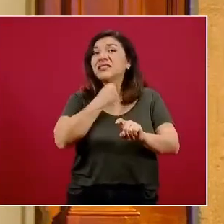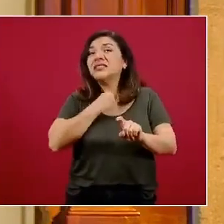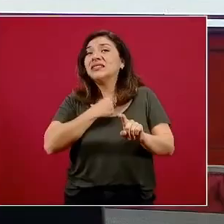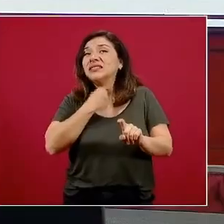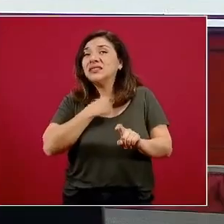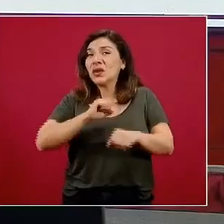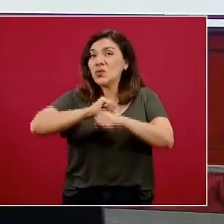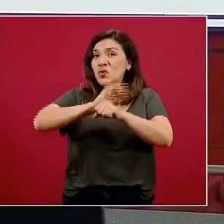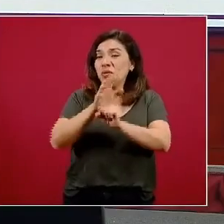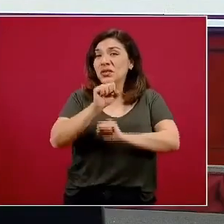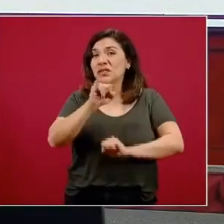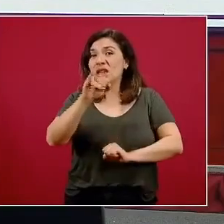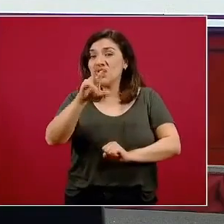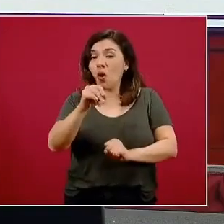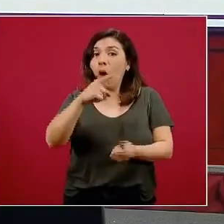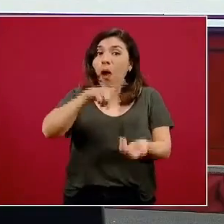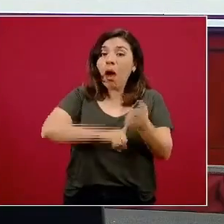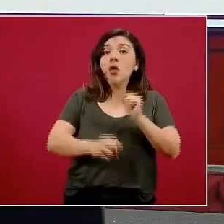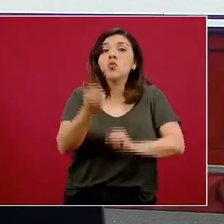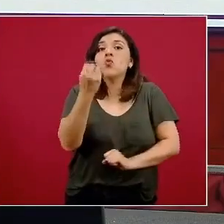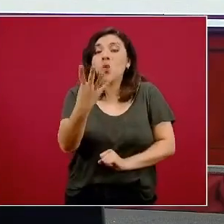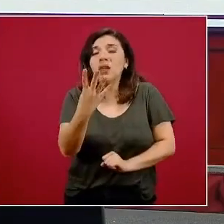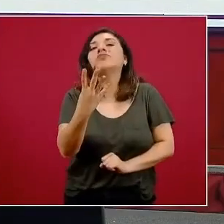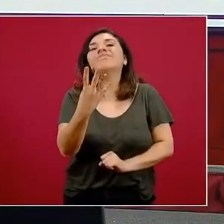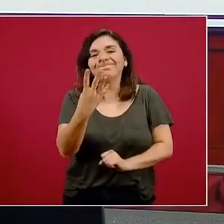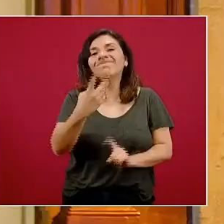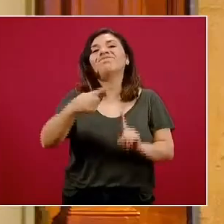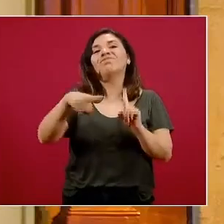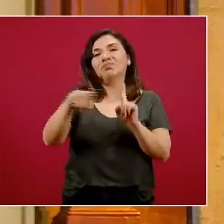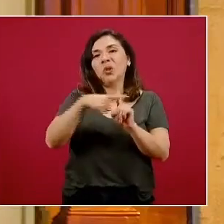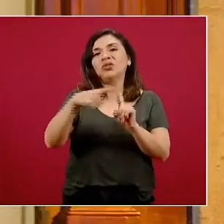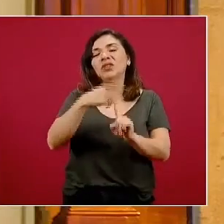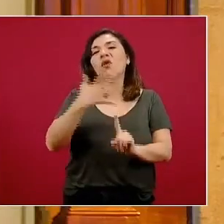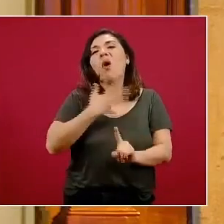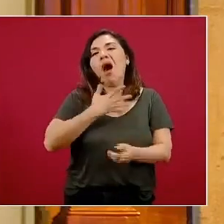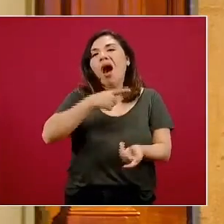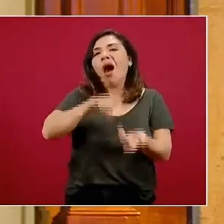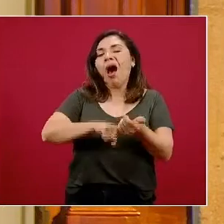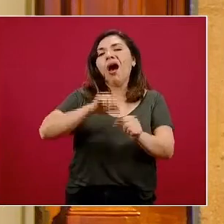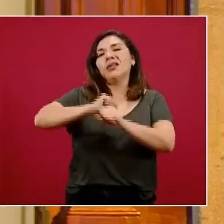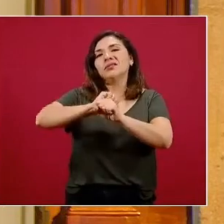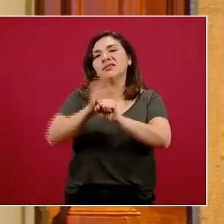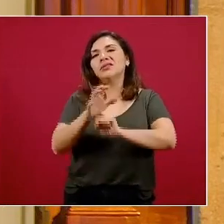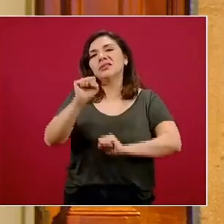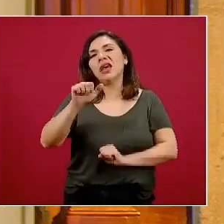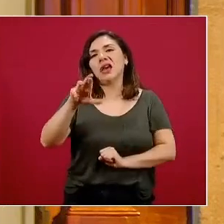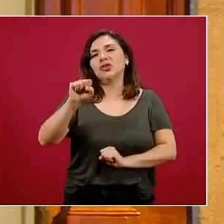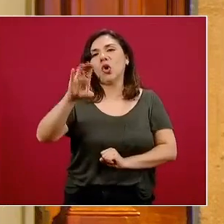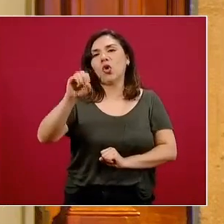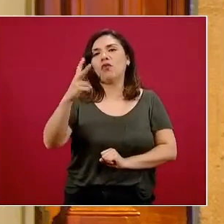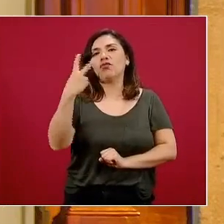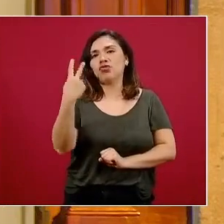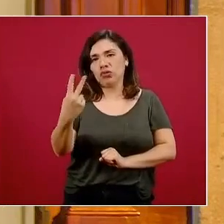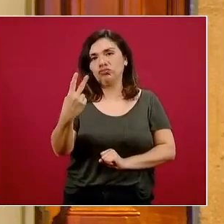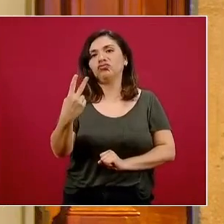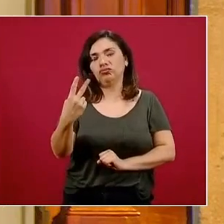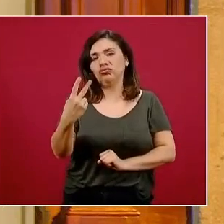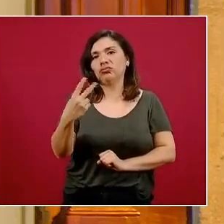aguda, leve o grave, están siendo confirmados o tienen la presencia de virus SARS-CoV-2 en sus